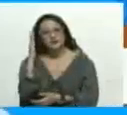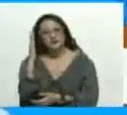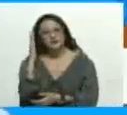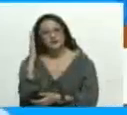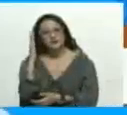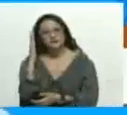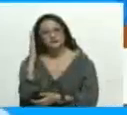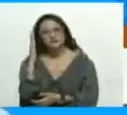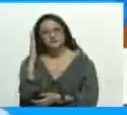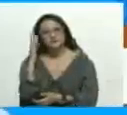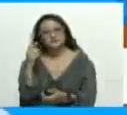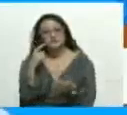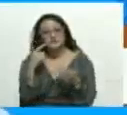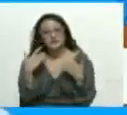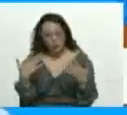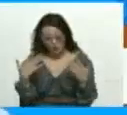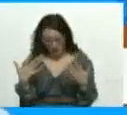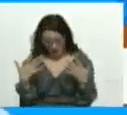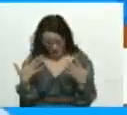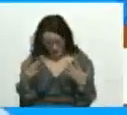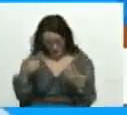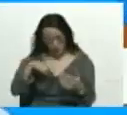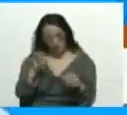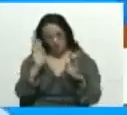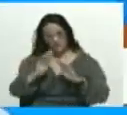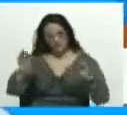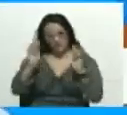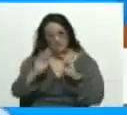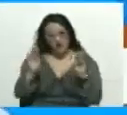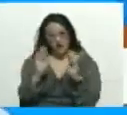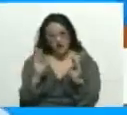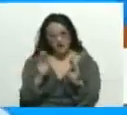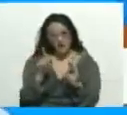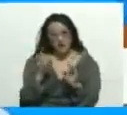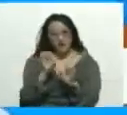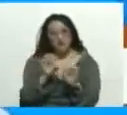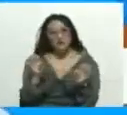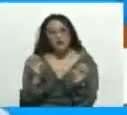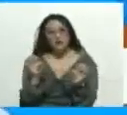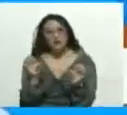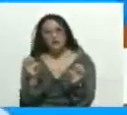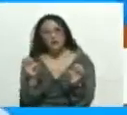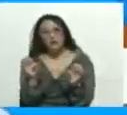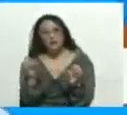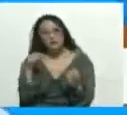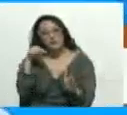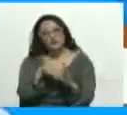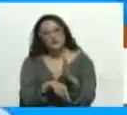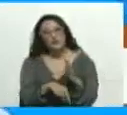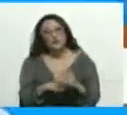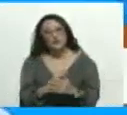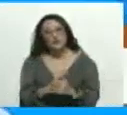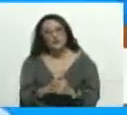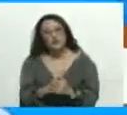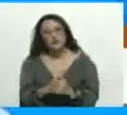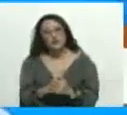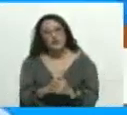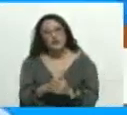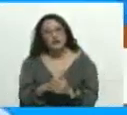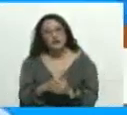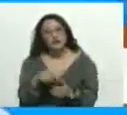la urgencia de educarnos de formarnos él era un educador sistemático profundo que además